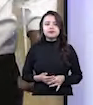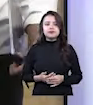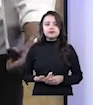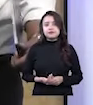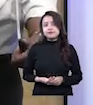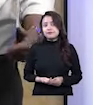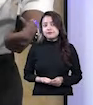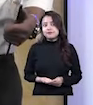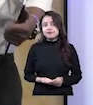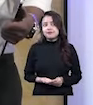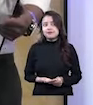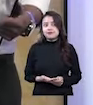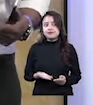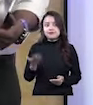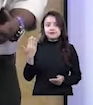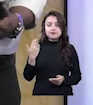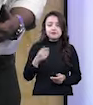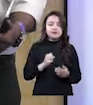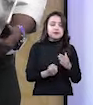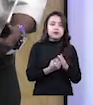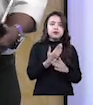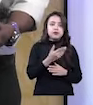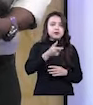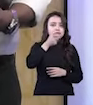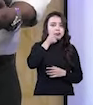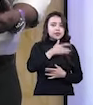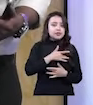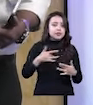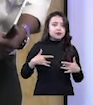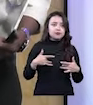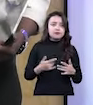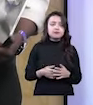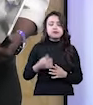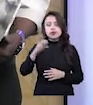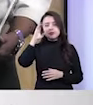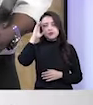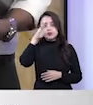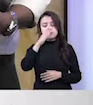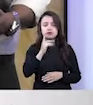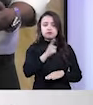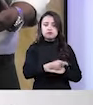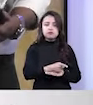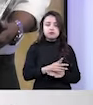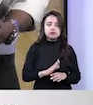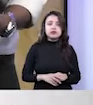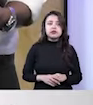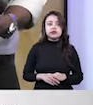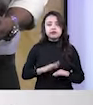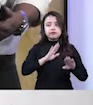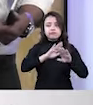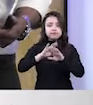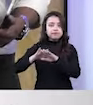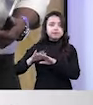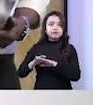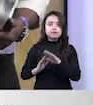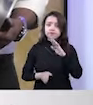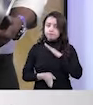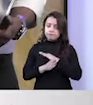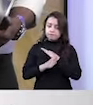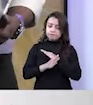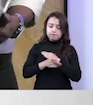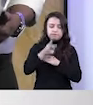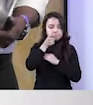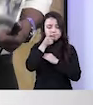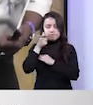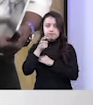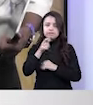Pues se acaba de posesionar el nuevo superintendente de salud, sí, el señor. Presidente Petro lo hizo. Y además alertó sobre la necesidad que le siga